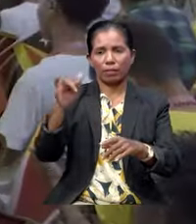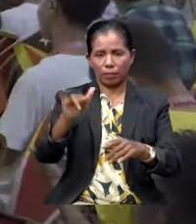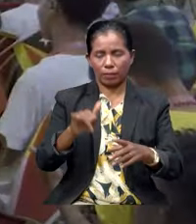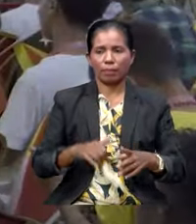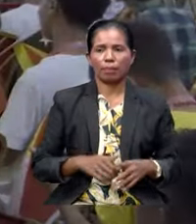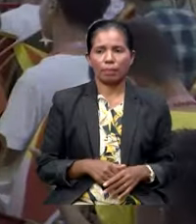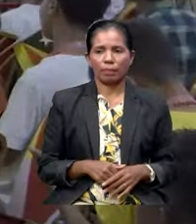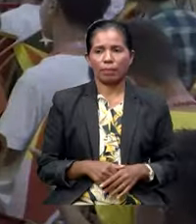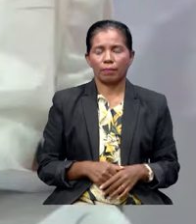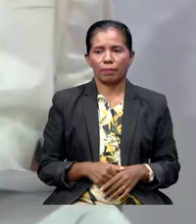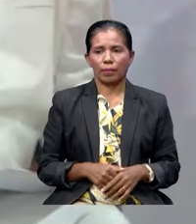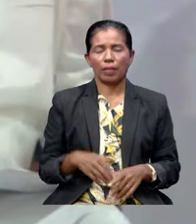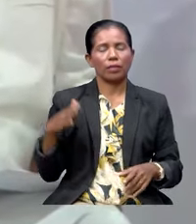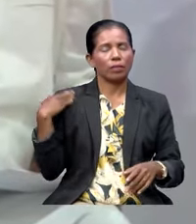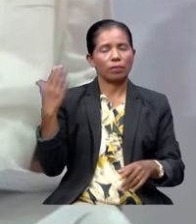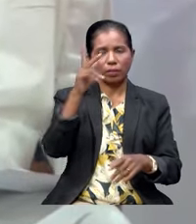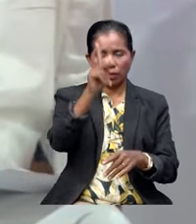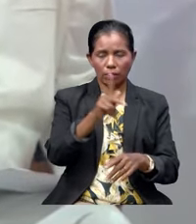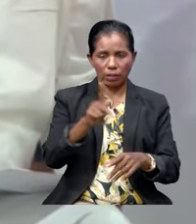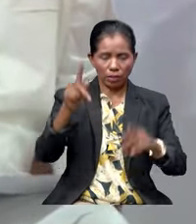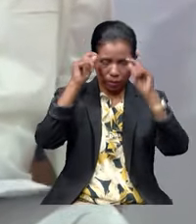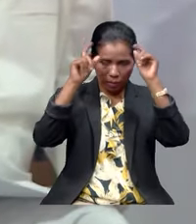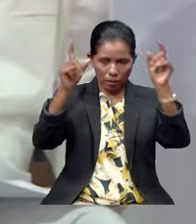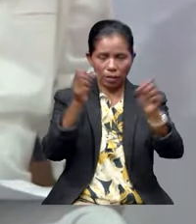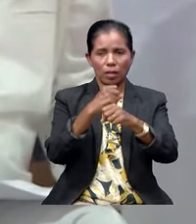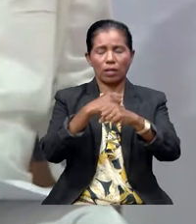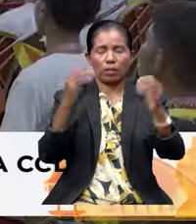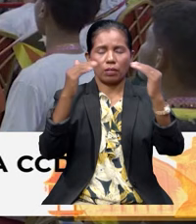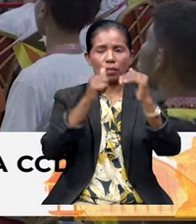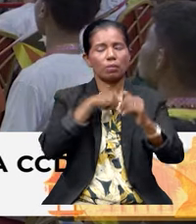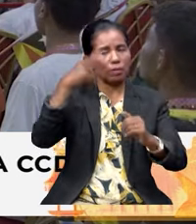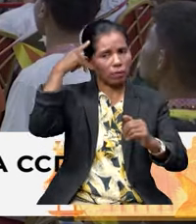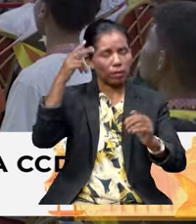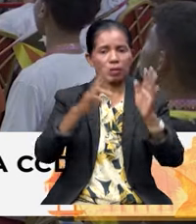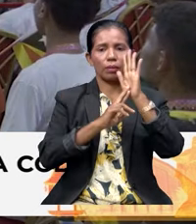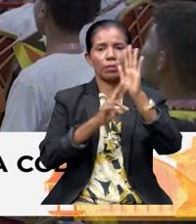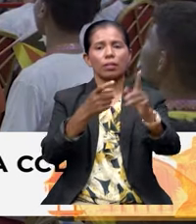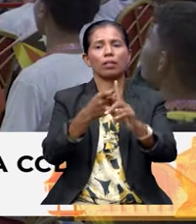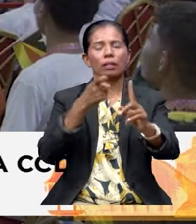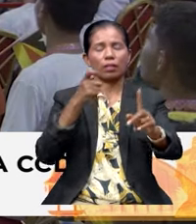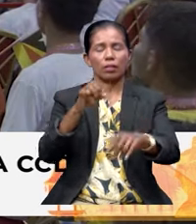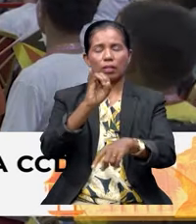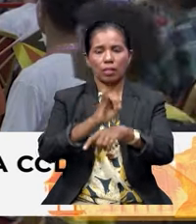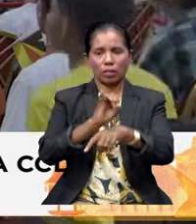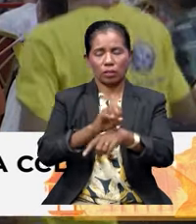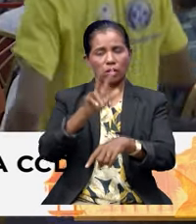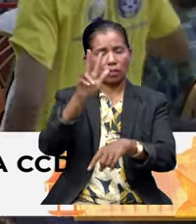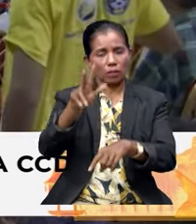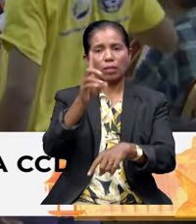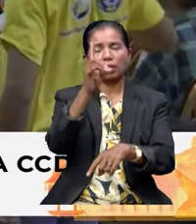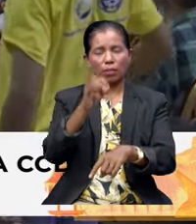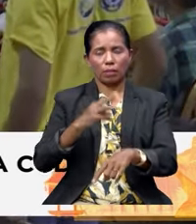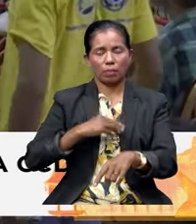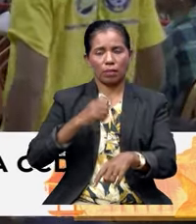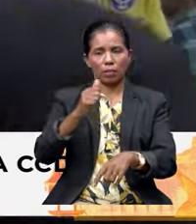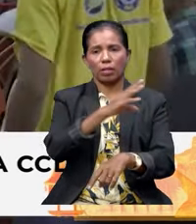respetarse. Juventude Católica Timor-Leste nebe makalau diálogo o Papa ne representa Husi Diocese Tolu Husi Dili Maliana